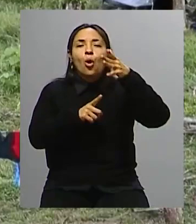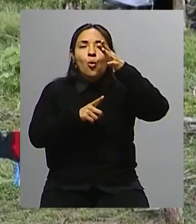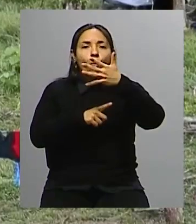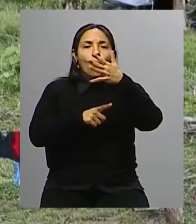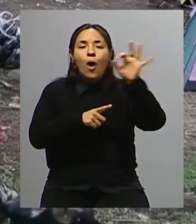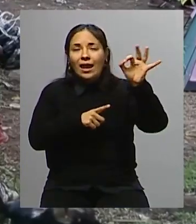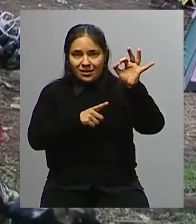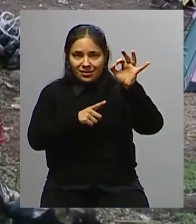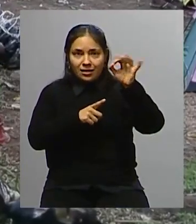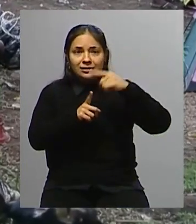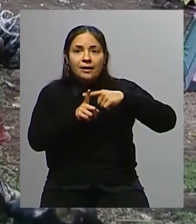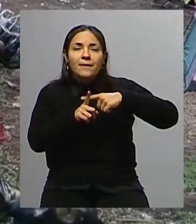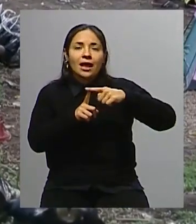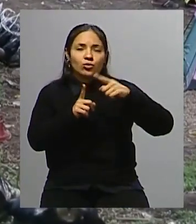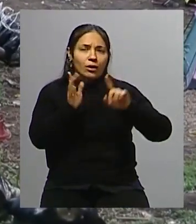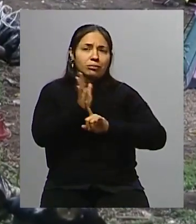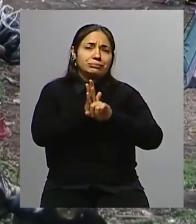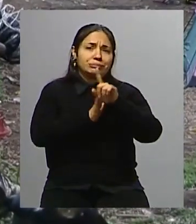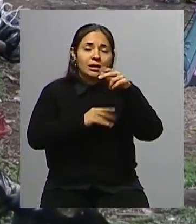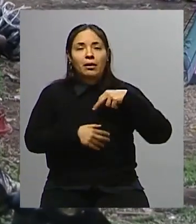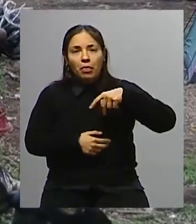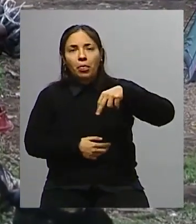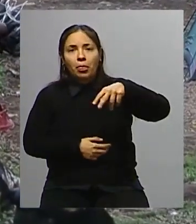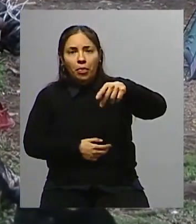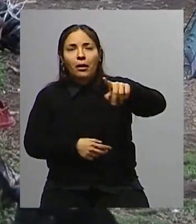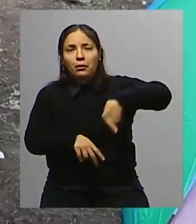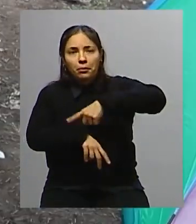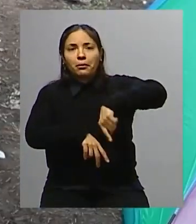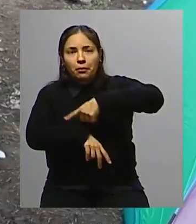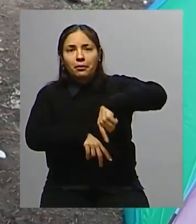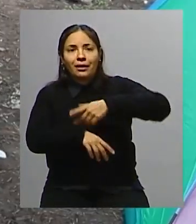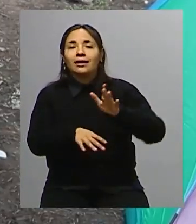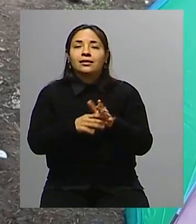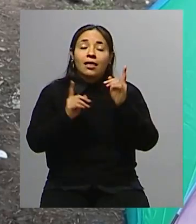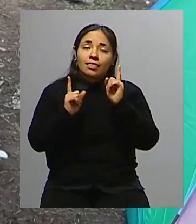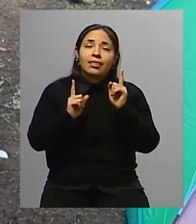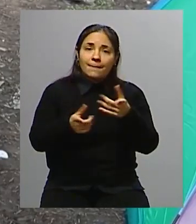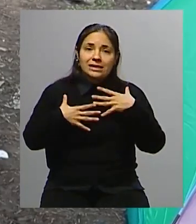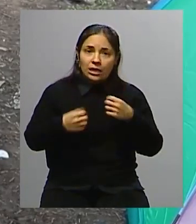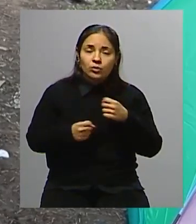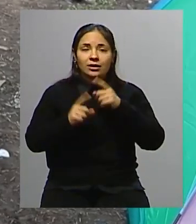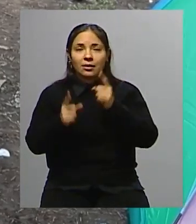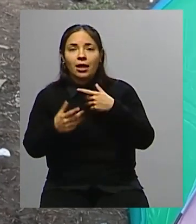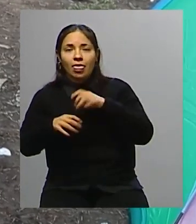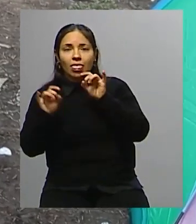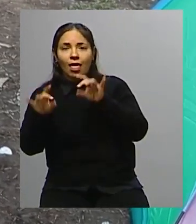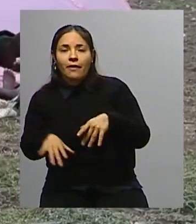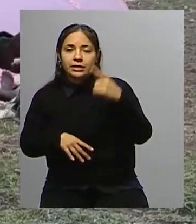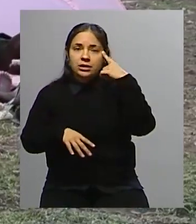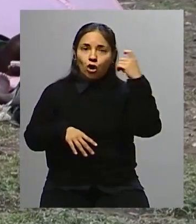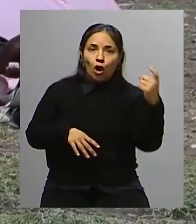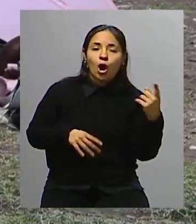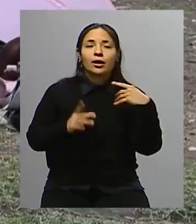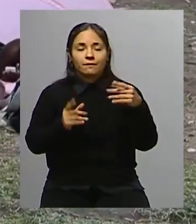es fácil, sino que además se encuentran en una situación de absoluta vulnerabilidad en términos psicológicos, en términos de